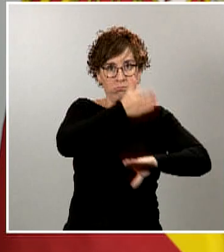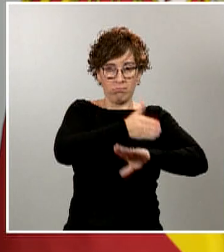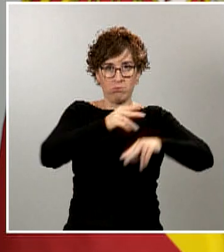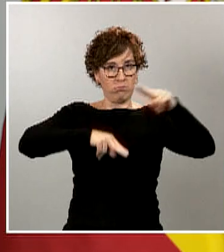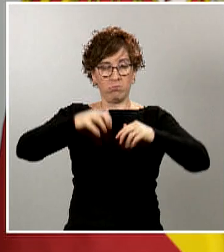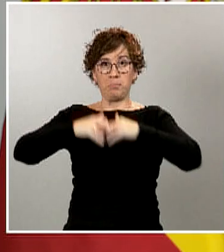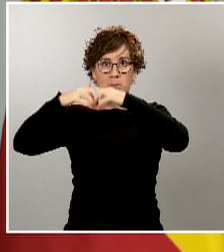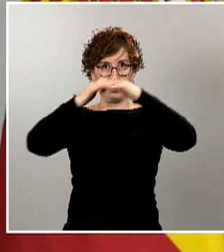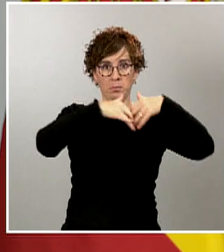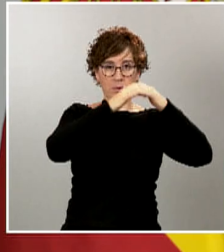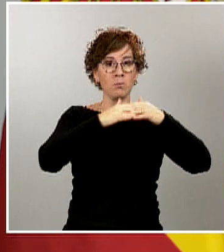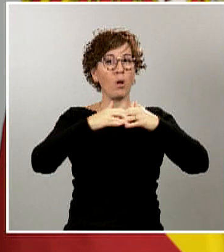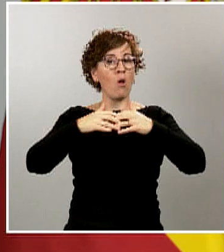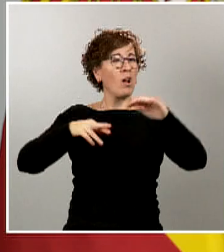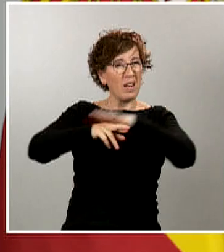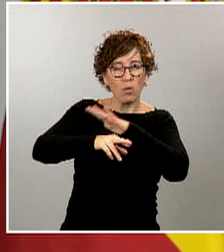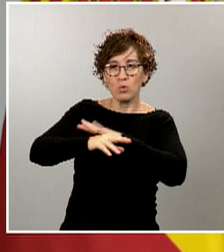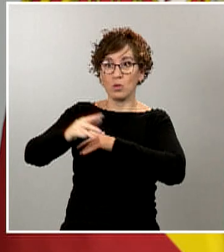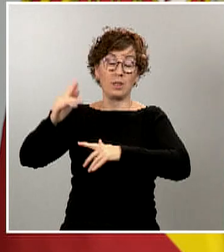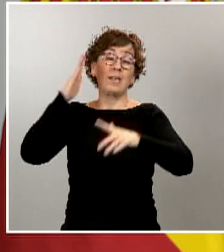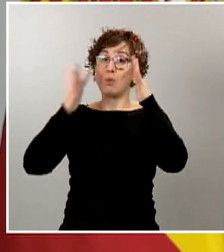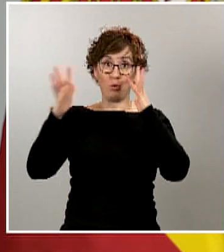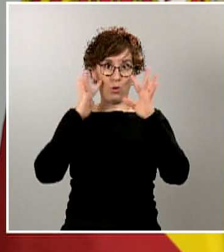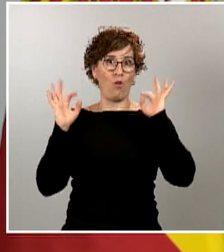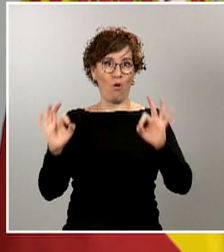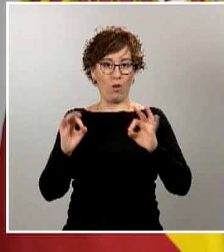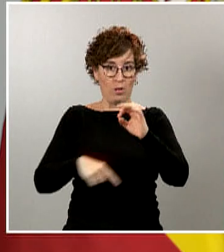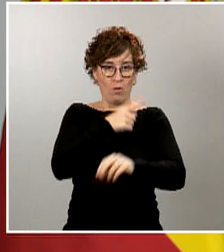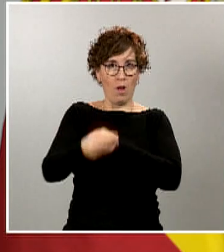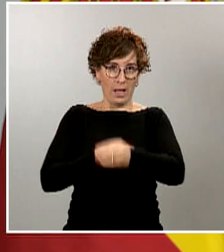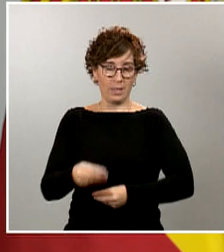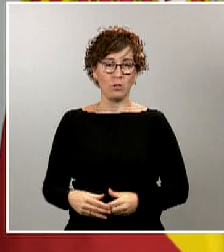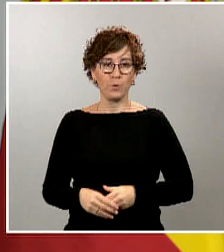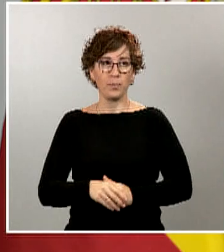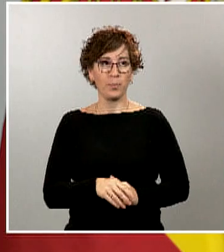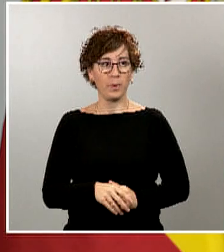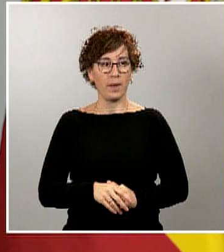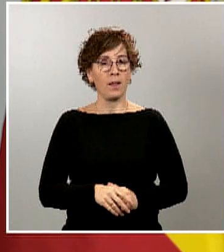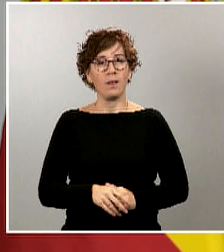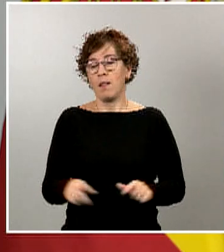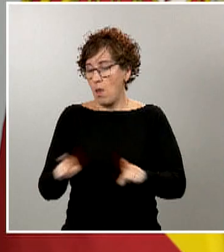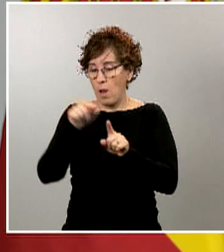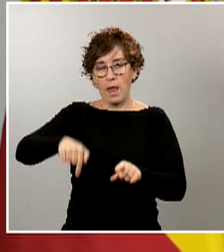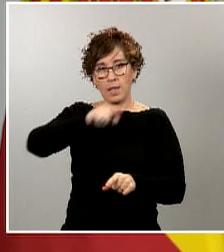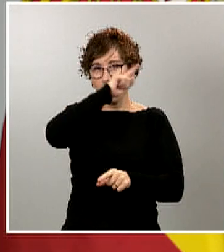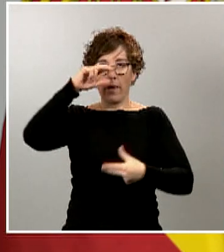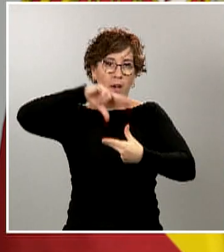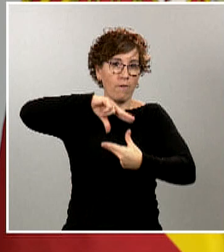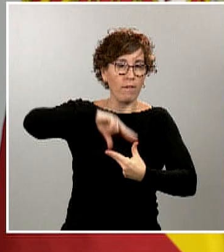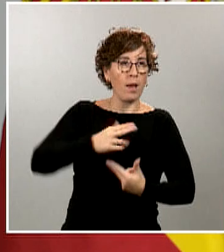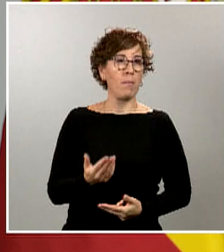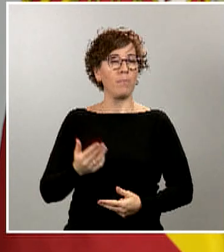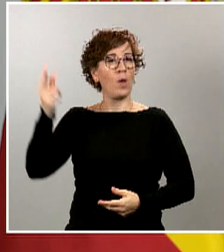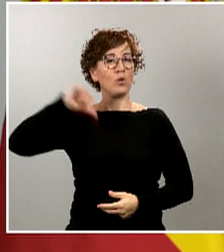toda la ilusión con las que las Fuerzas Armadas lo han hecho. Desde el IFEMA en Madrid, desde el Hospital de Sabadell,